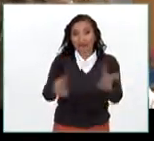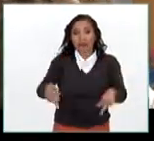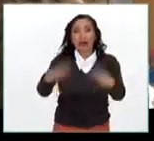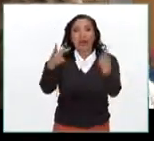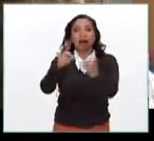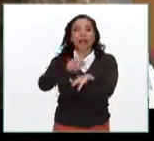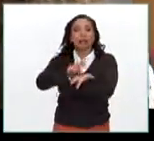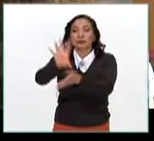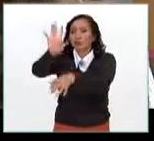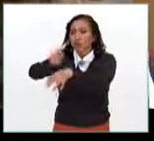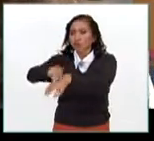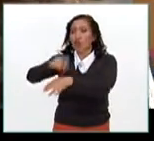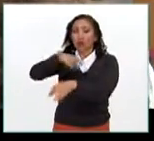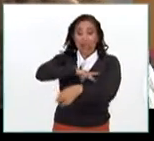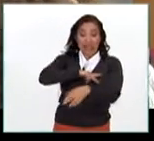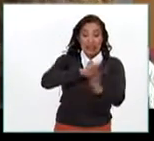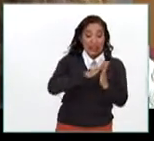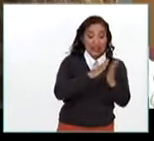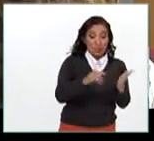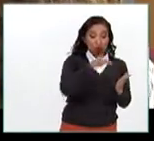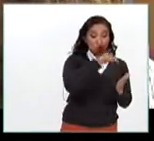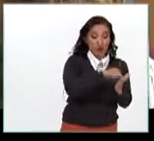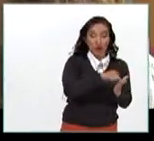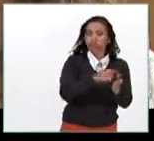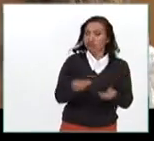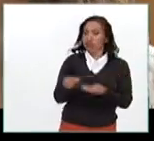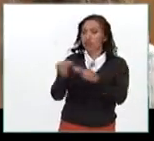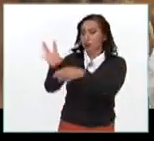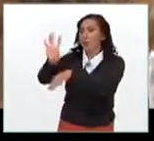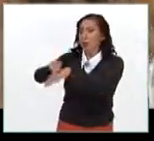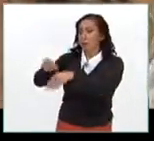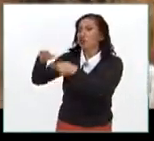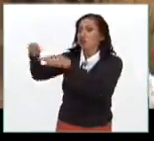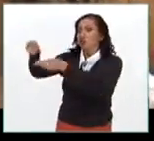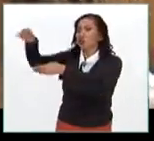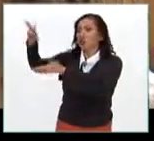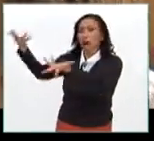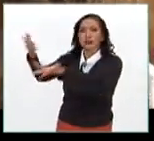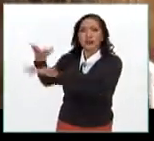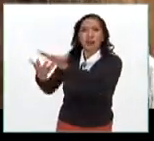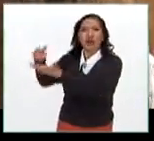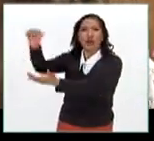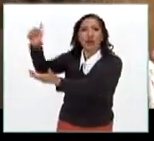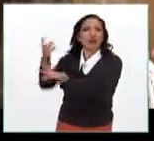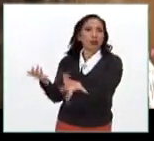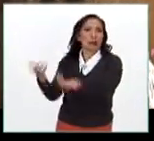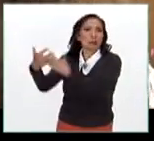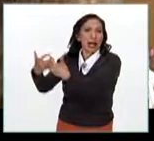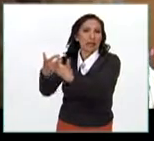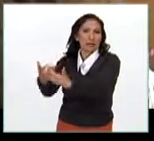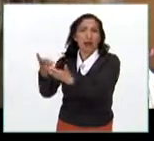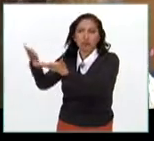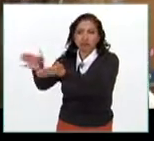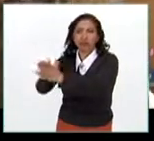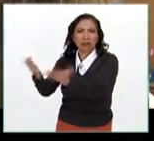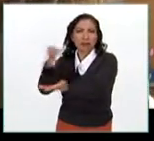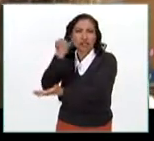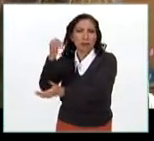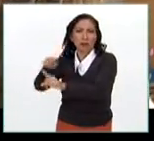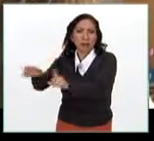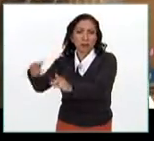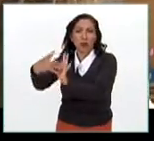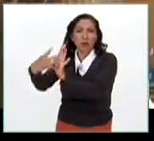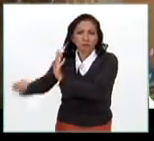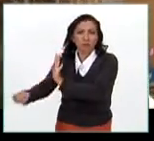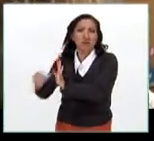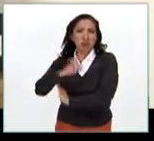de derechos, ¿no? O sea, hacer que tus libros se vendan a otro editor en otra parte del mundo. idioma, exactamente.